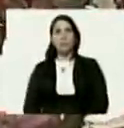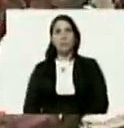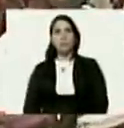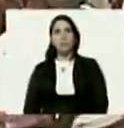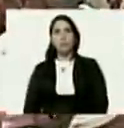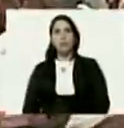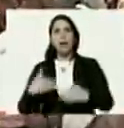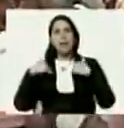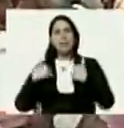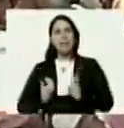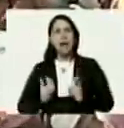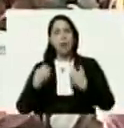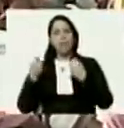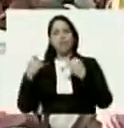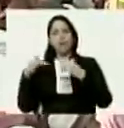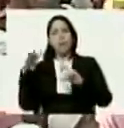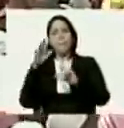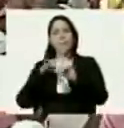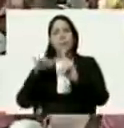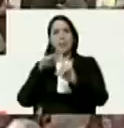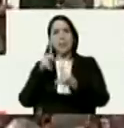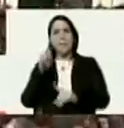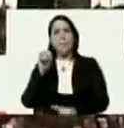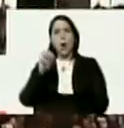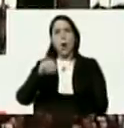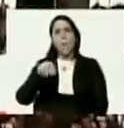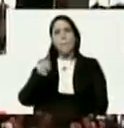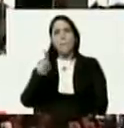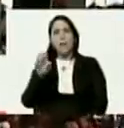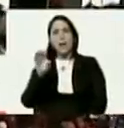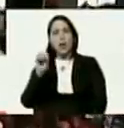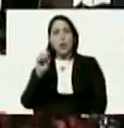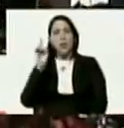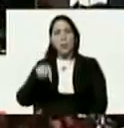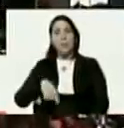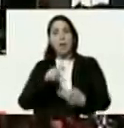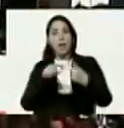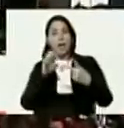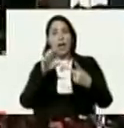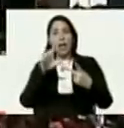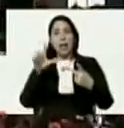cansado de tanta mentira de Mike Pompeo y Elio Abrams,